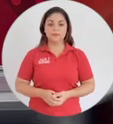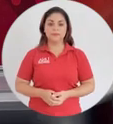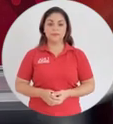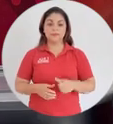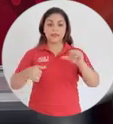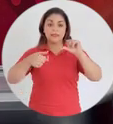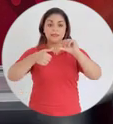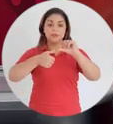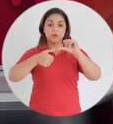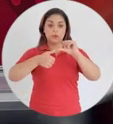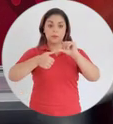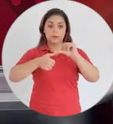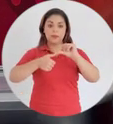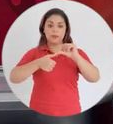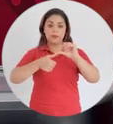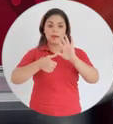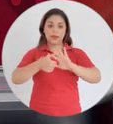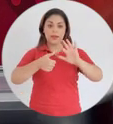Centroamérica